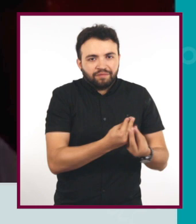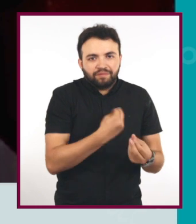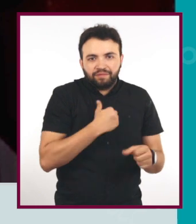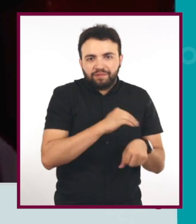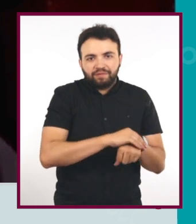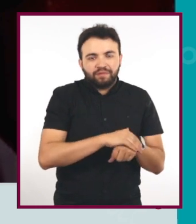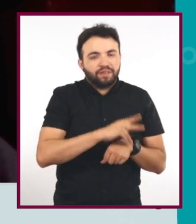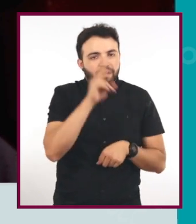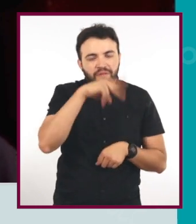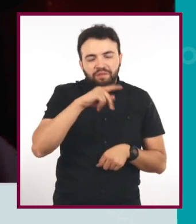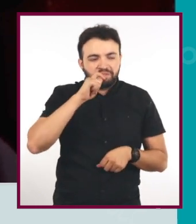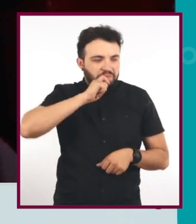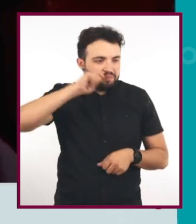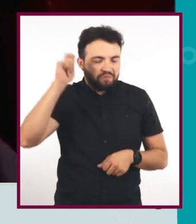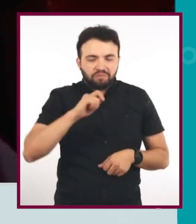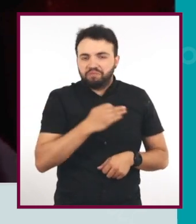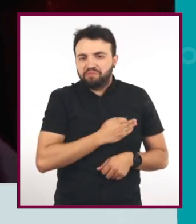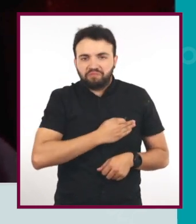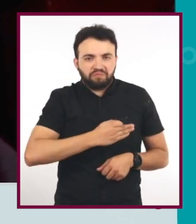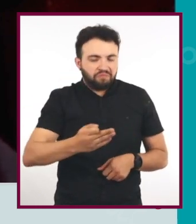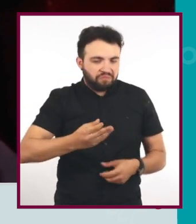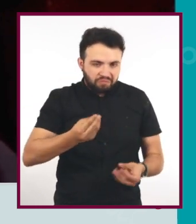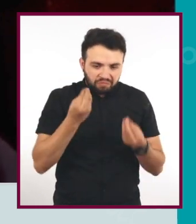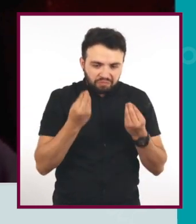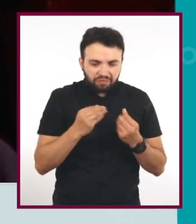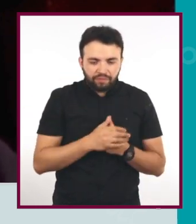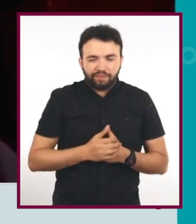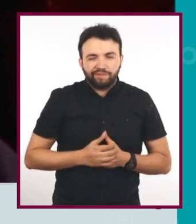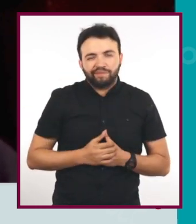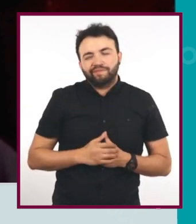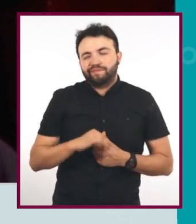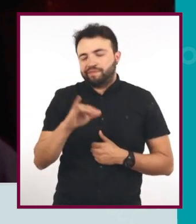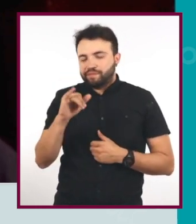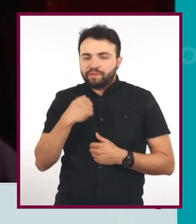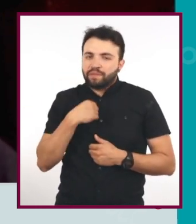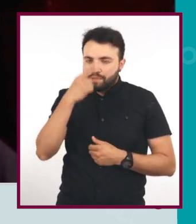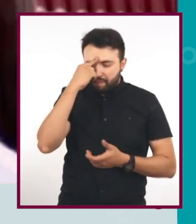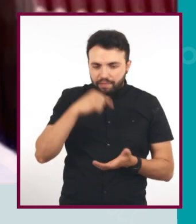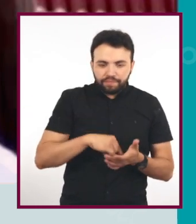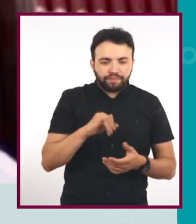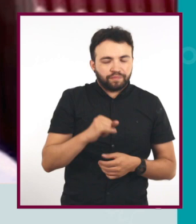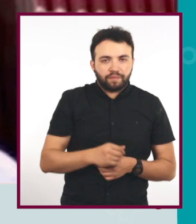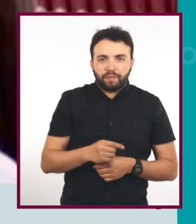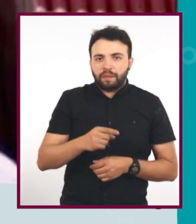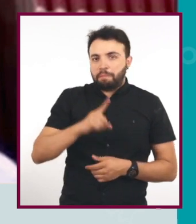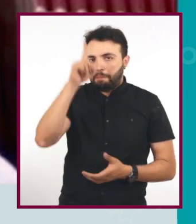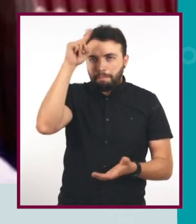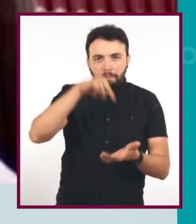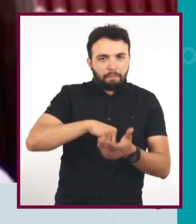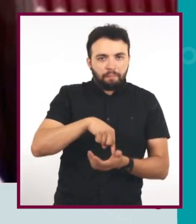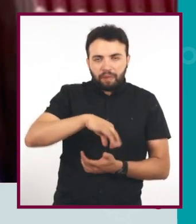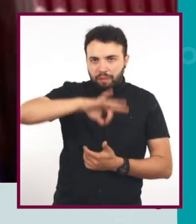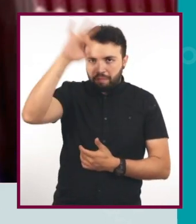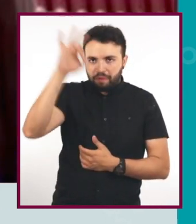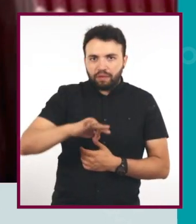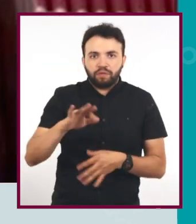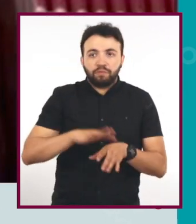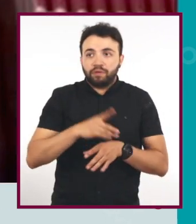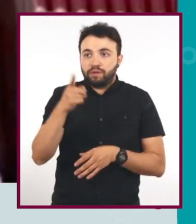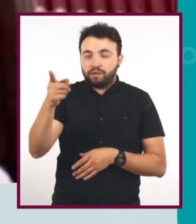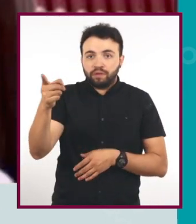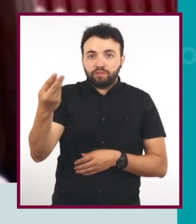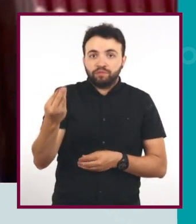gusto tenerlos a todos los amigos que poseo y pues sí, son muy buenos amigos, la verdad. Sí, por supuesto,